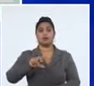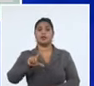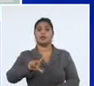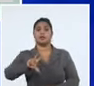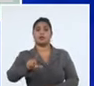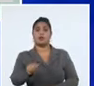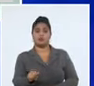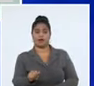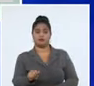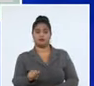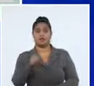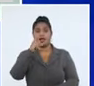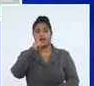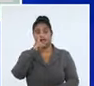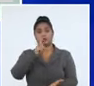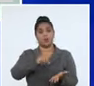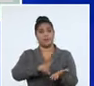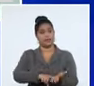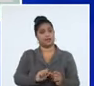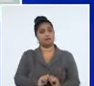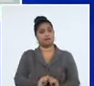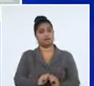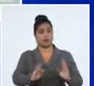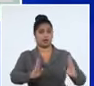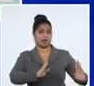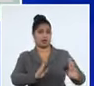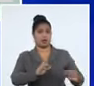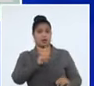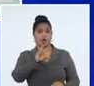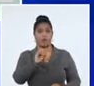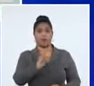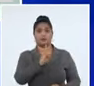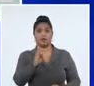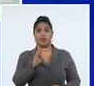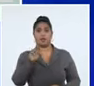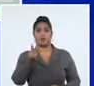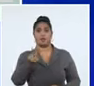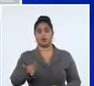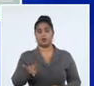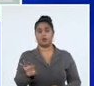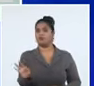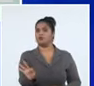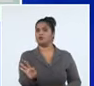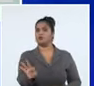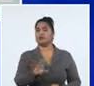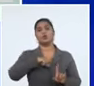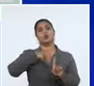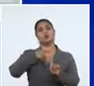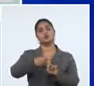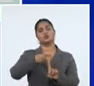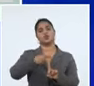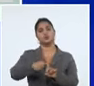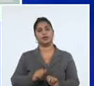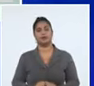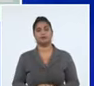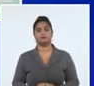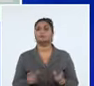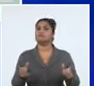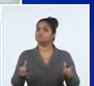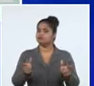Pérez, con una tasa entre 20 y 29, que también son cifras inferiores en nuestro